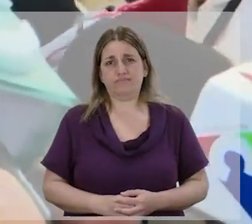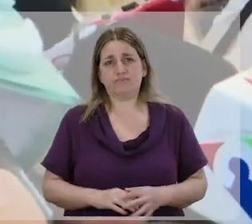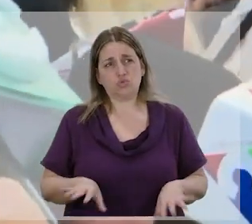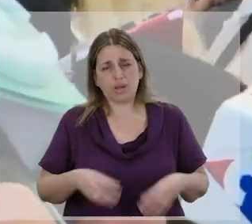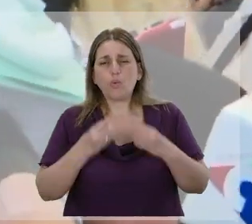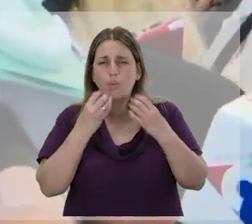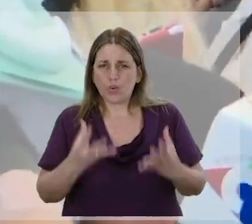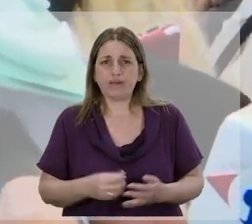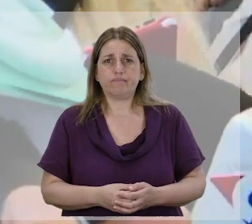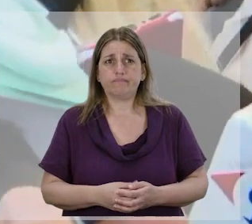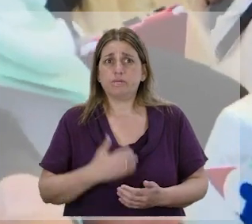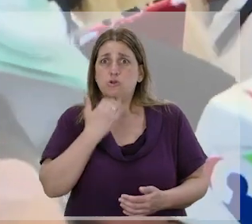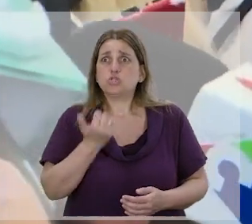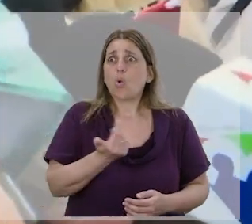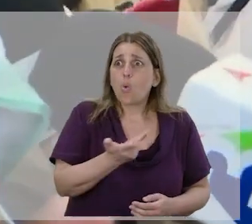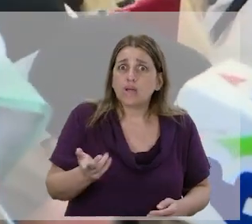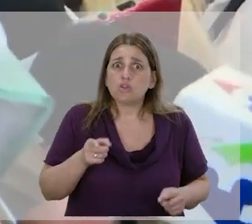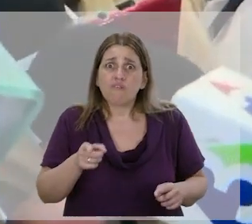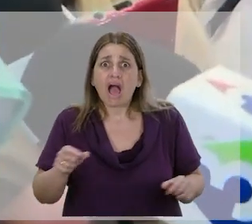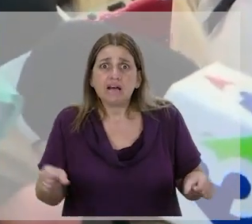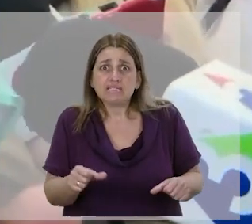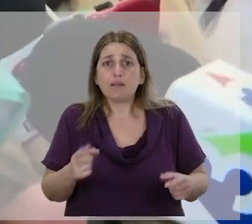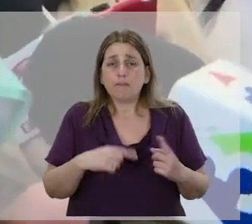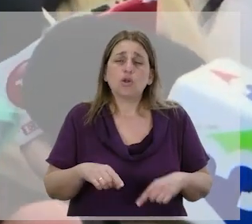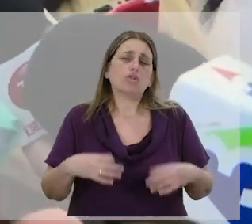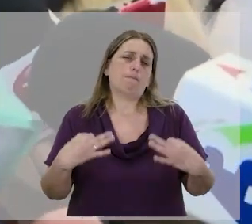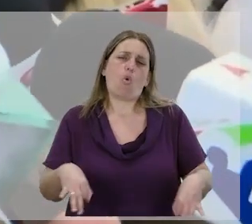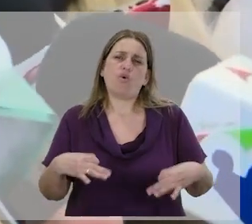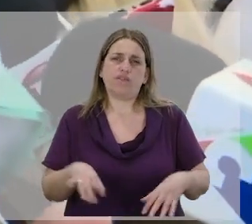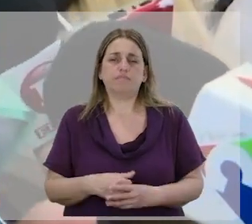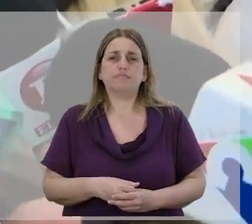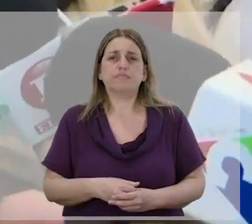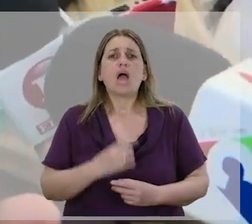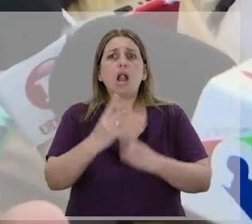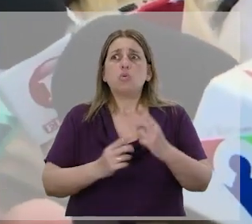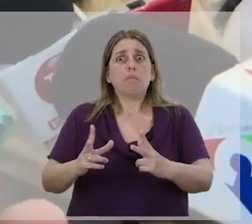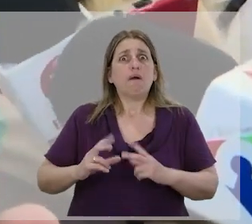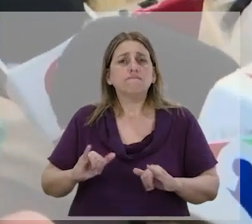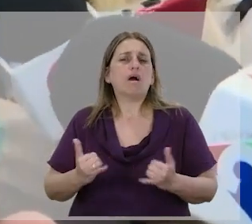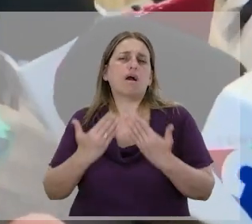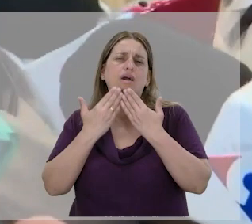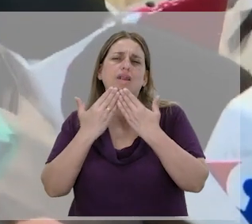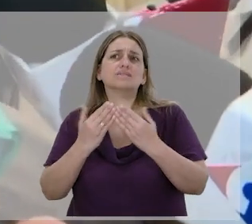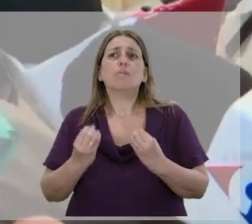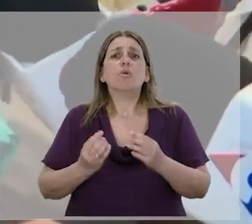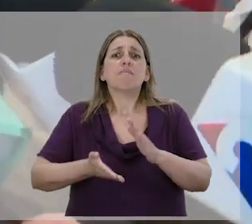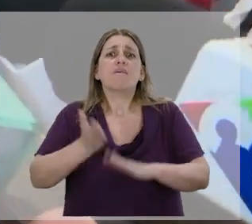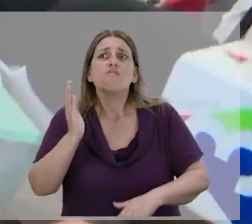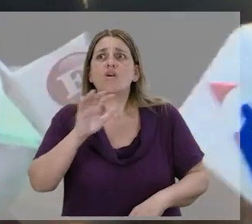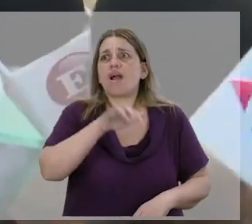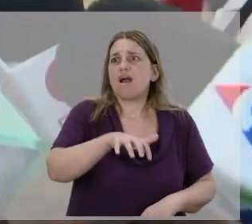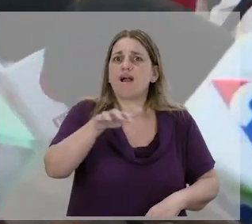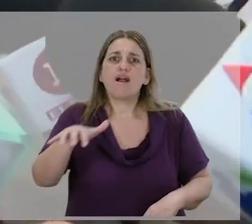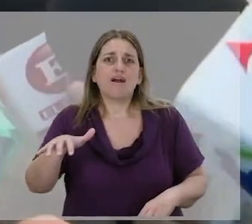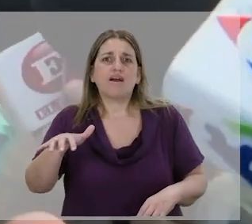Y es una muy buena herramienta. Es una muy buena herramienta. No sé cuánta gente la va a usar, pero como herramienta es buenísima. Yo ya he estado con gente y dice,